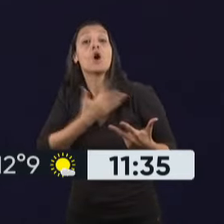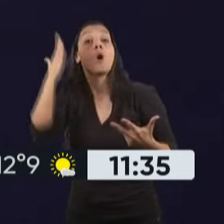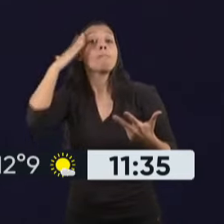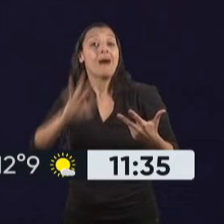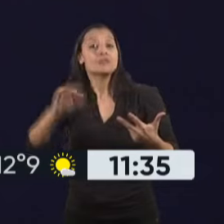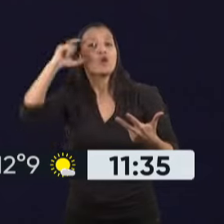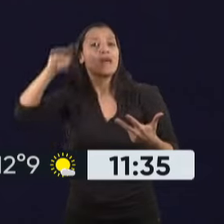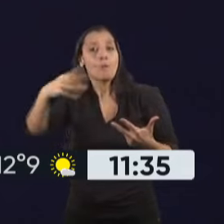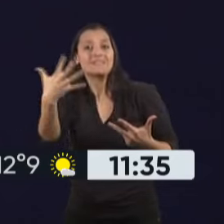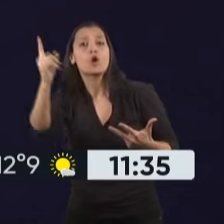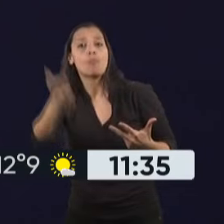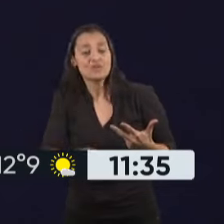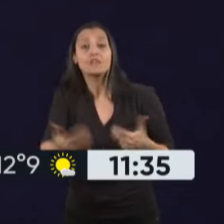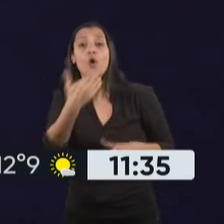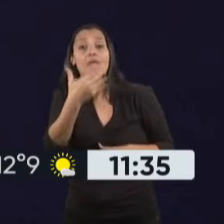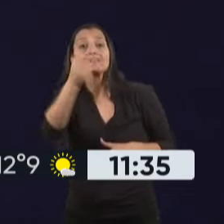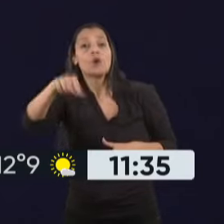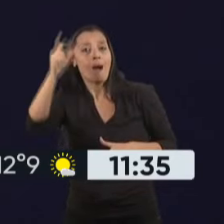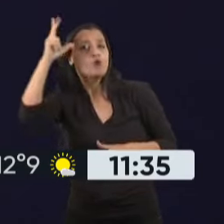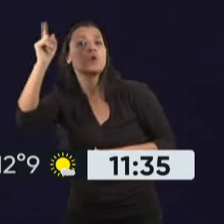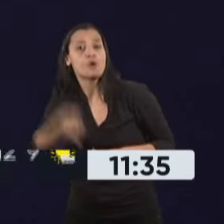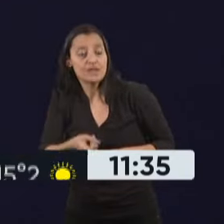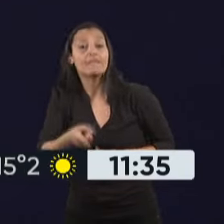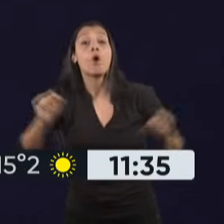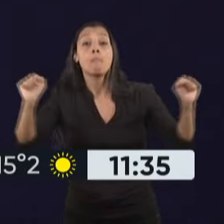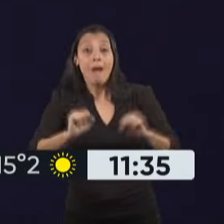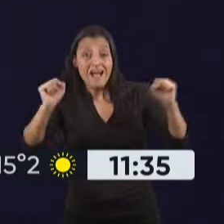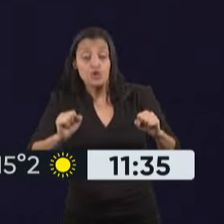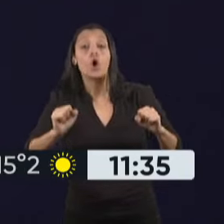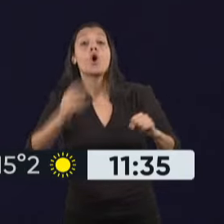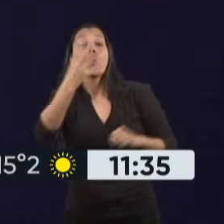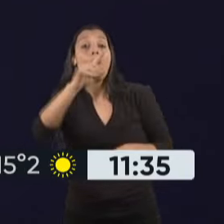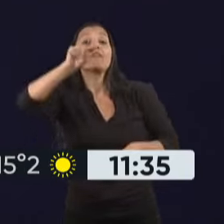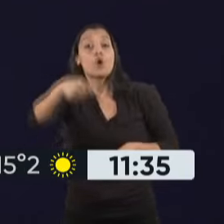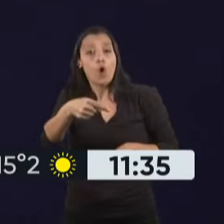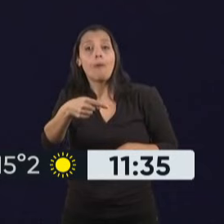marzo 10,5%, en abril 6,8% y en mayo